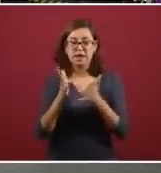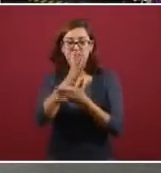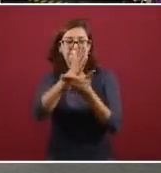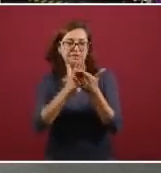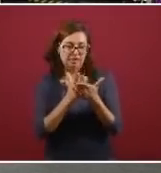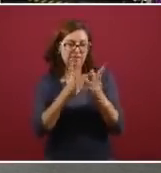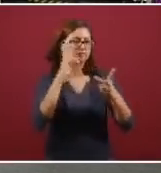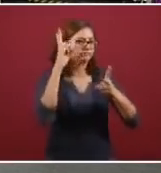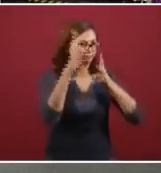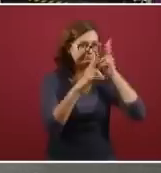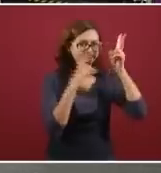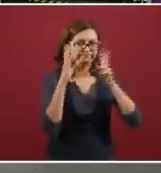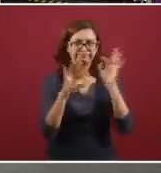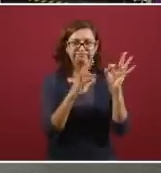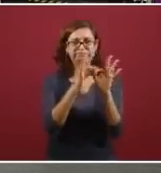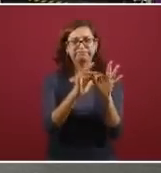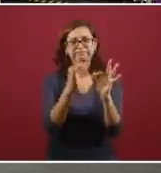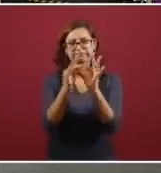Estamos